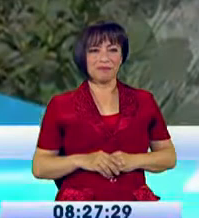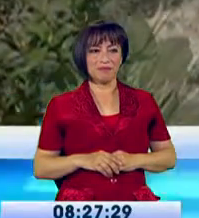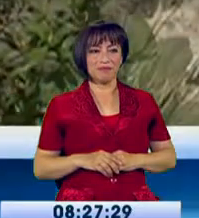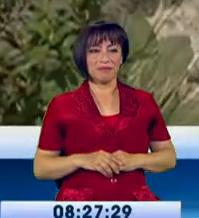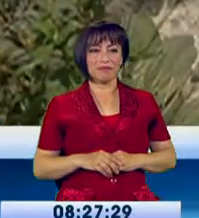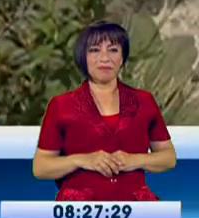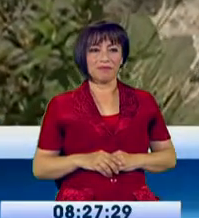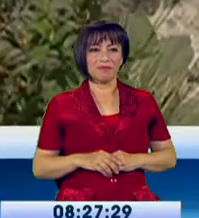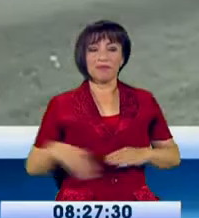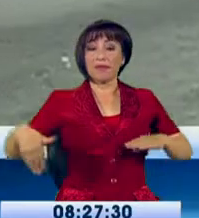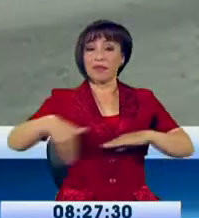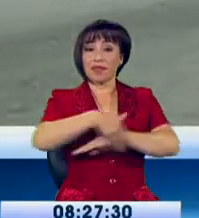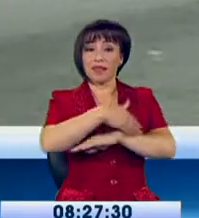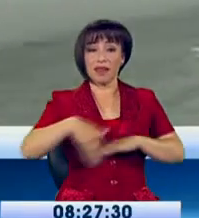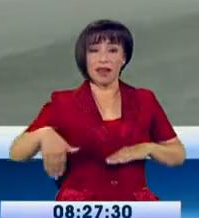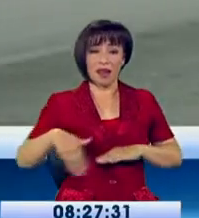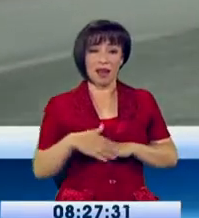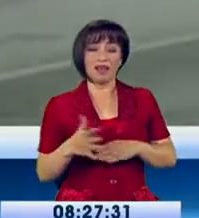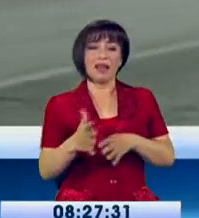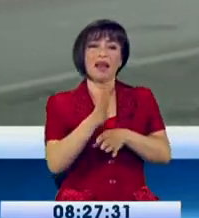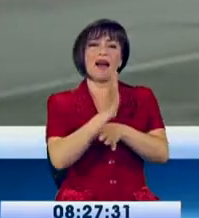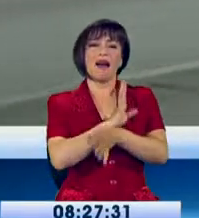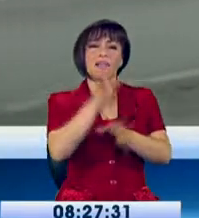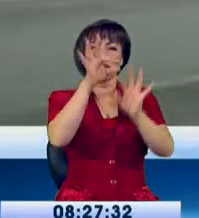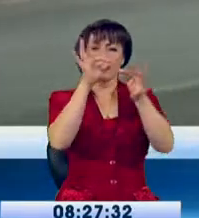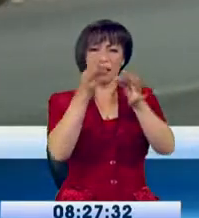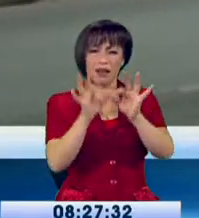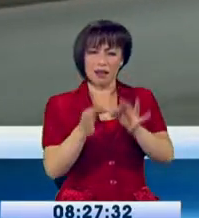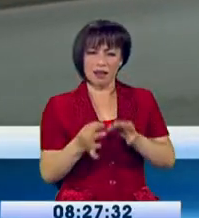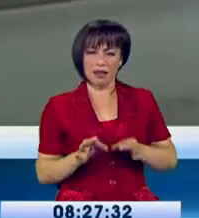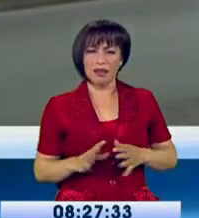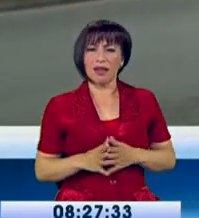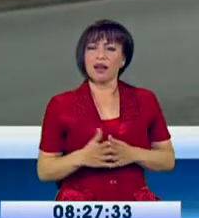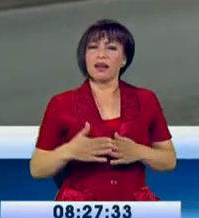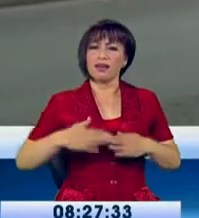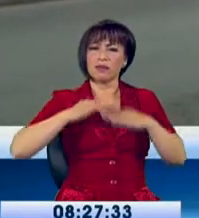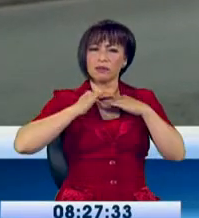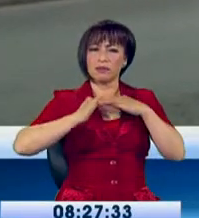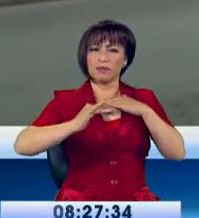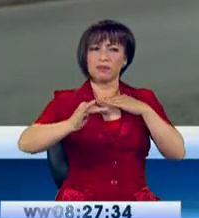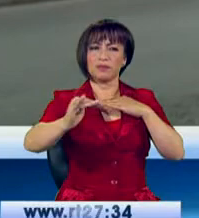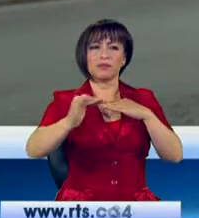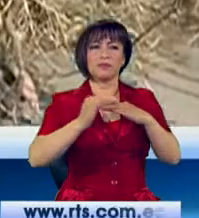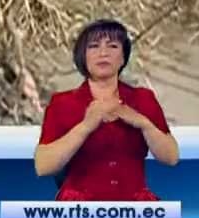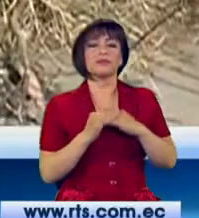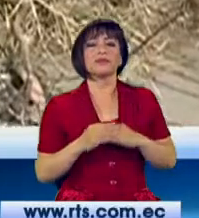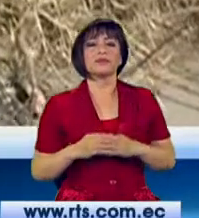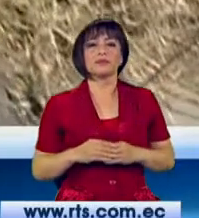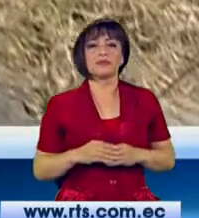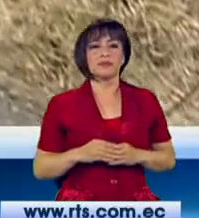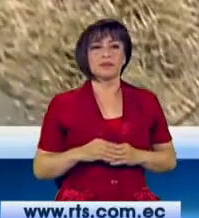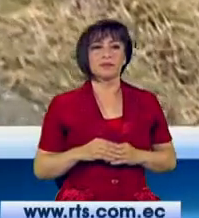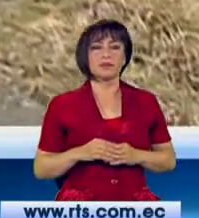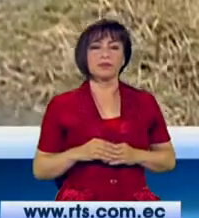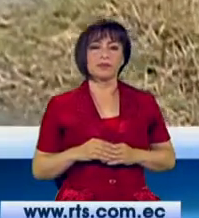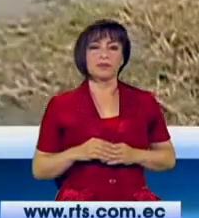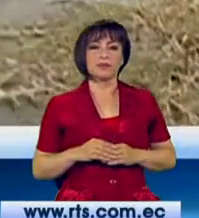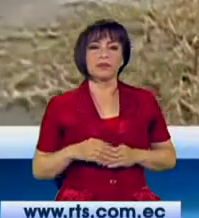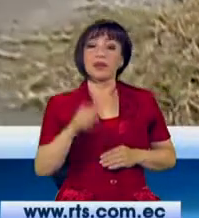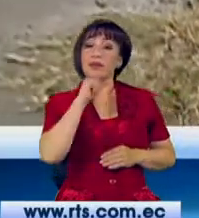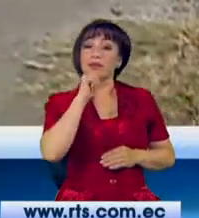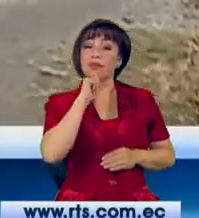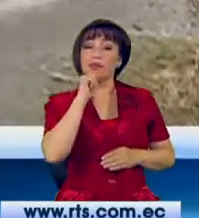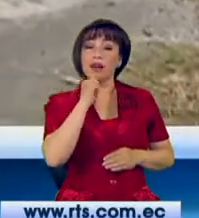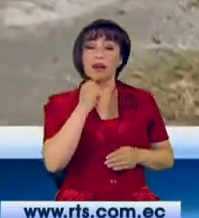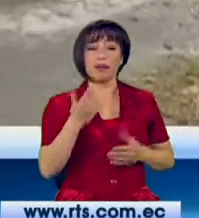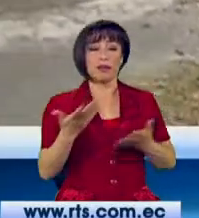esta calle luego de la intervención que se realizó como una solución para evitar la acumulación de agua lluvia en el barrio. Estas zanjas